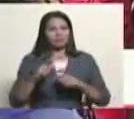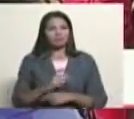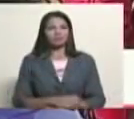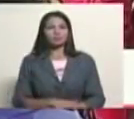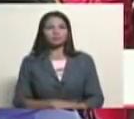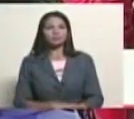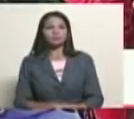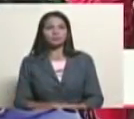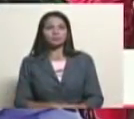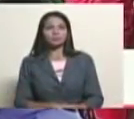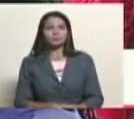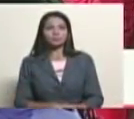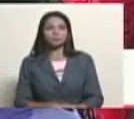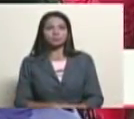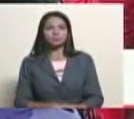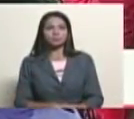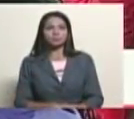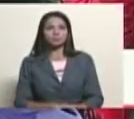Así que